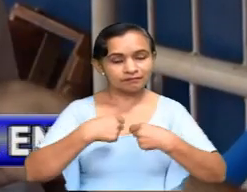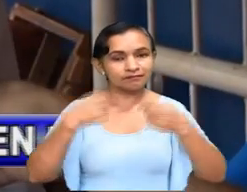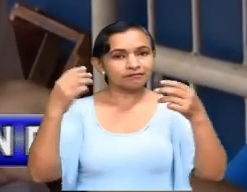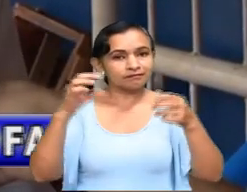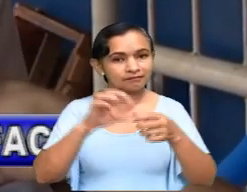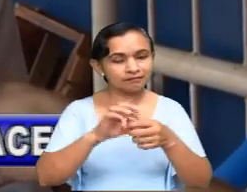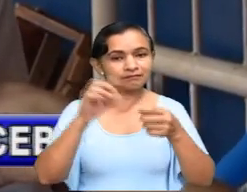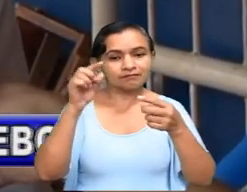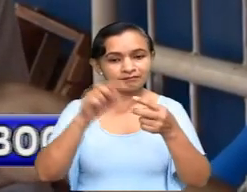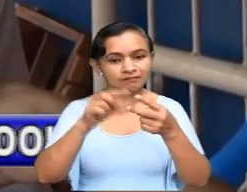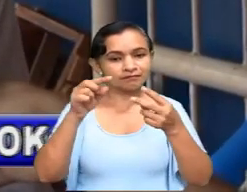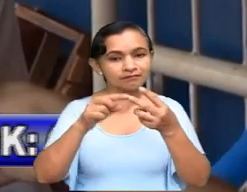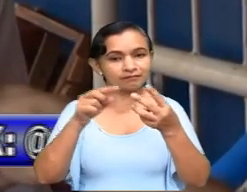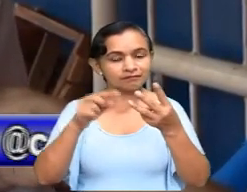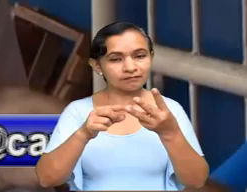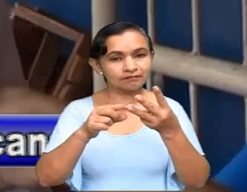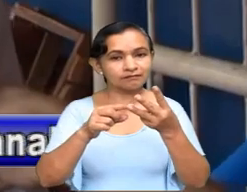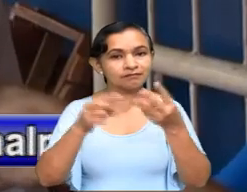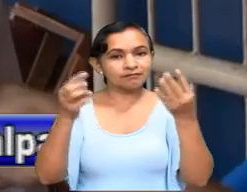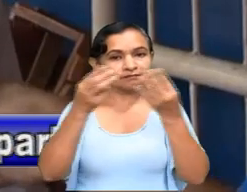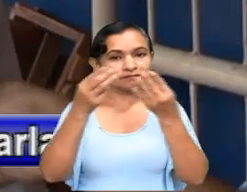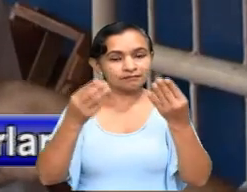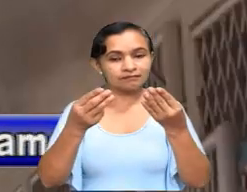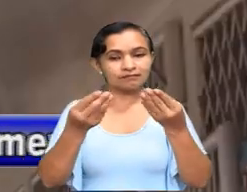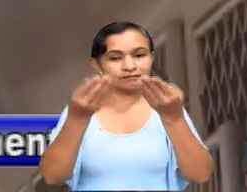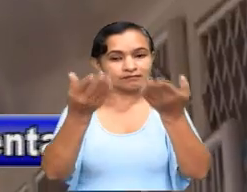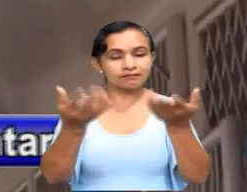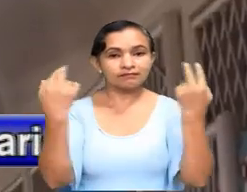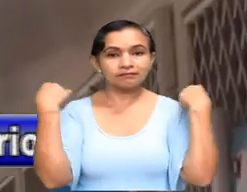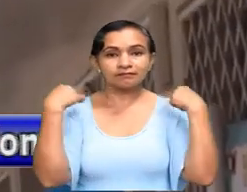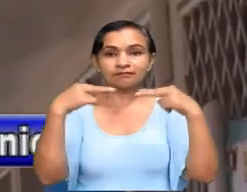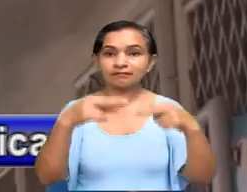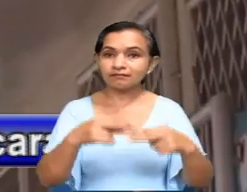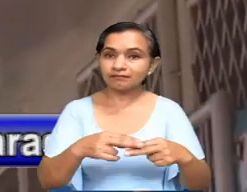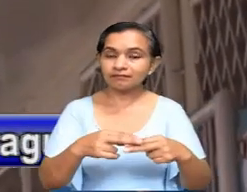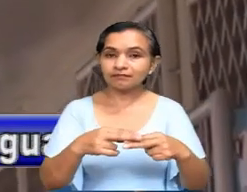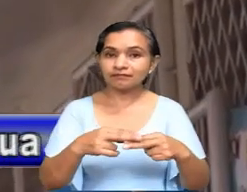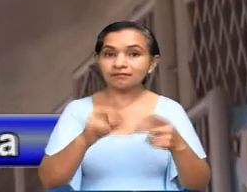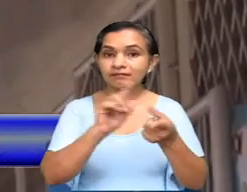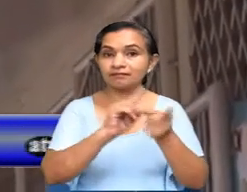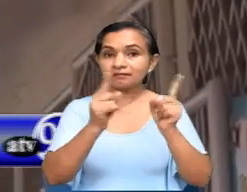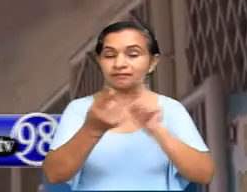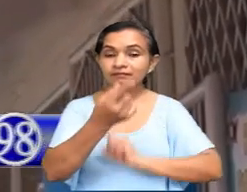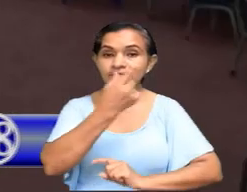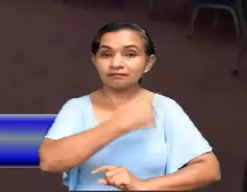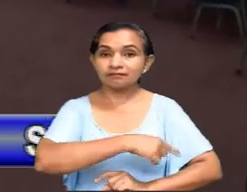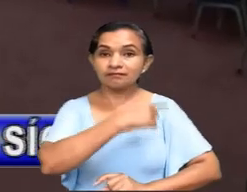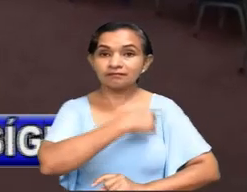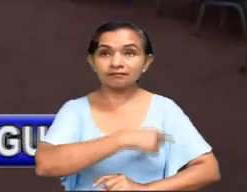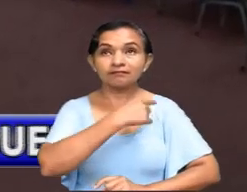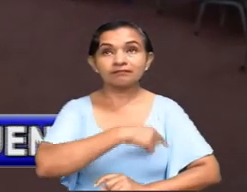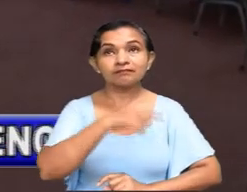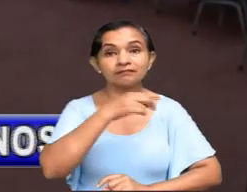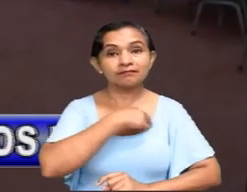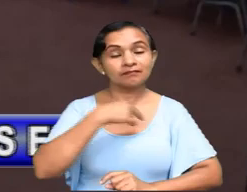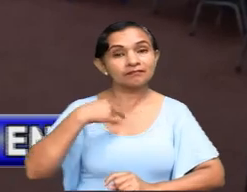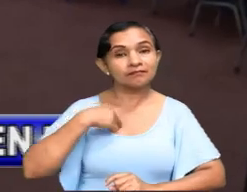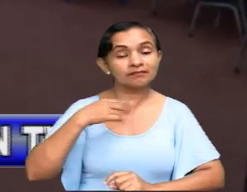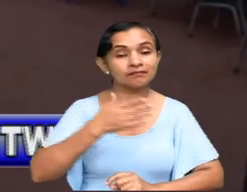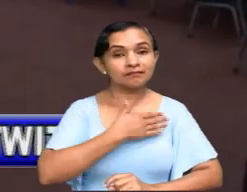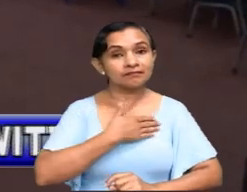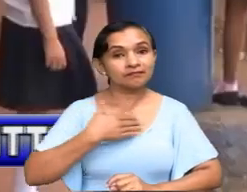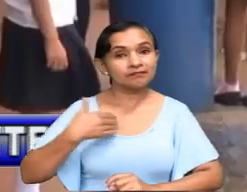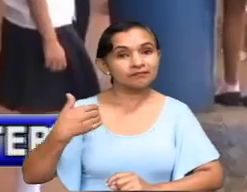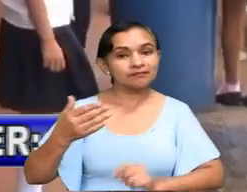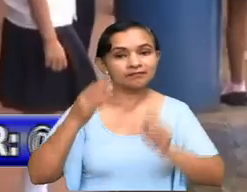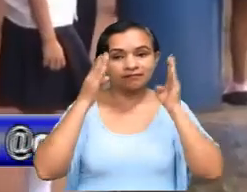acompañado del equipamiento que le damos a los maestros. Con la remodelación total de este centro educativo se garantiza mejores